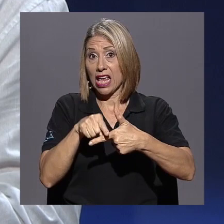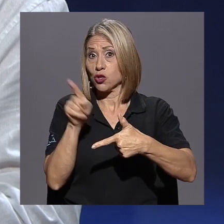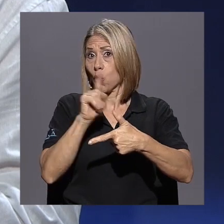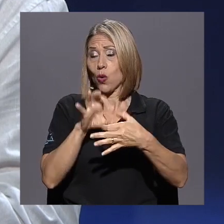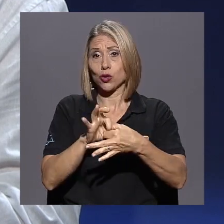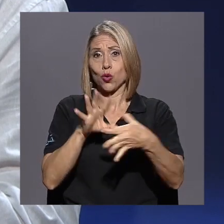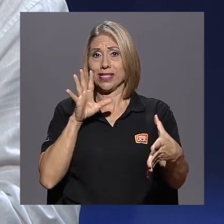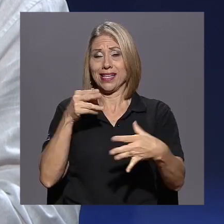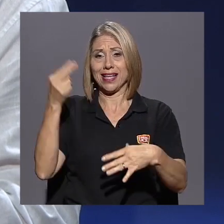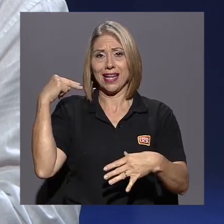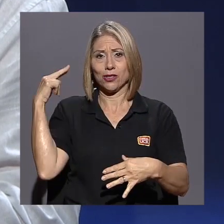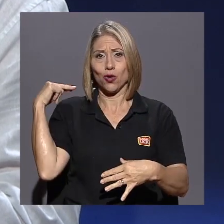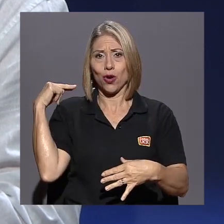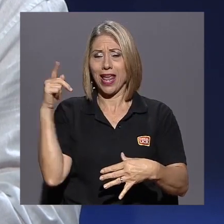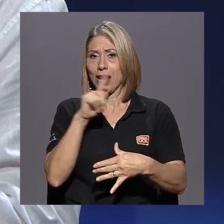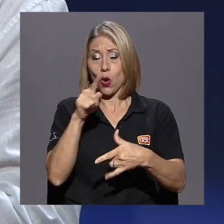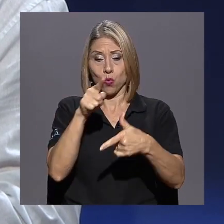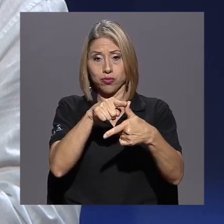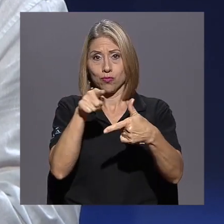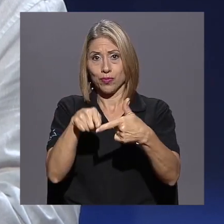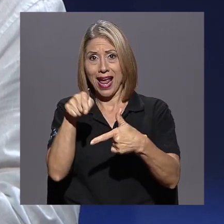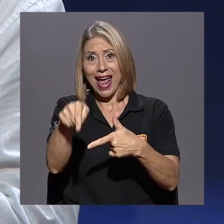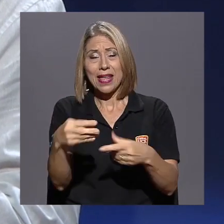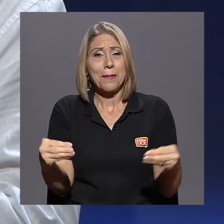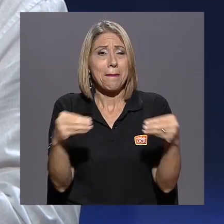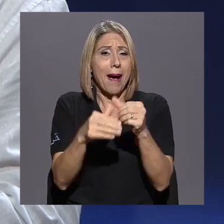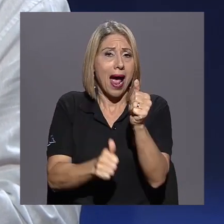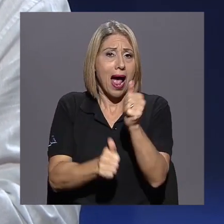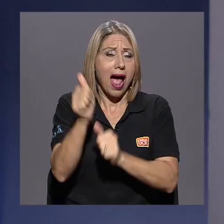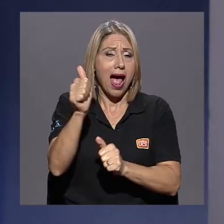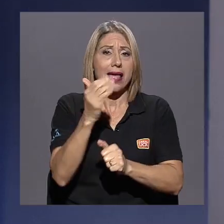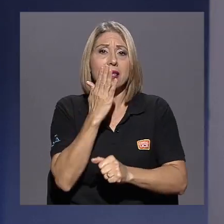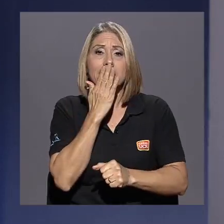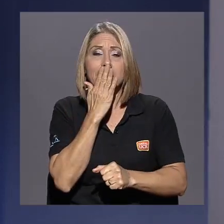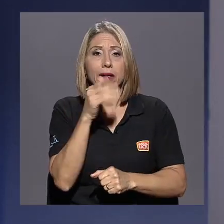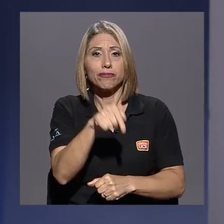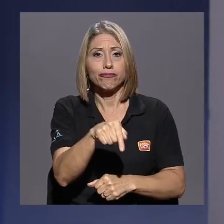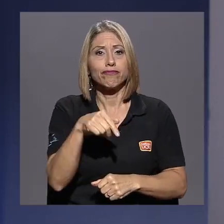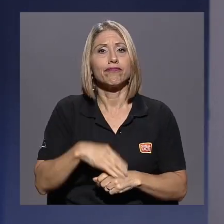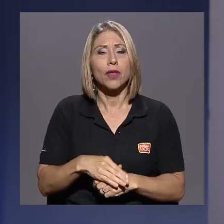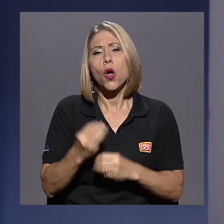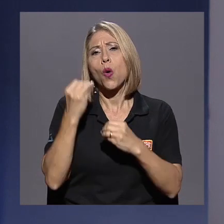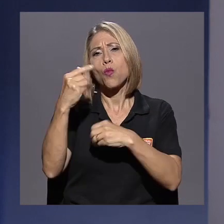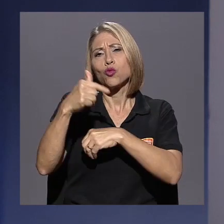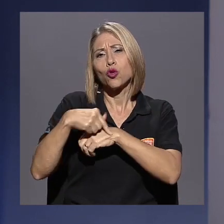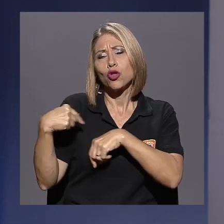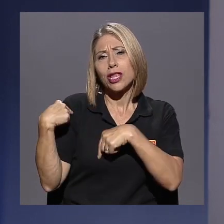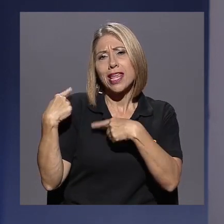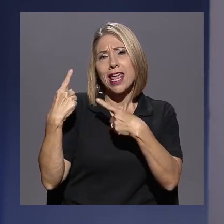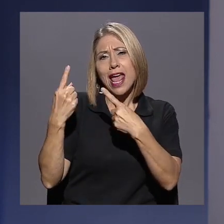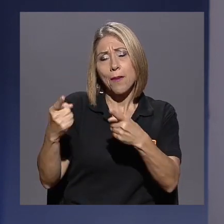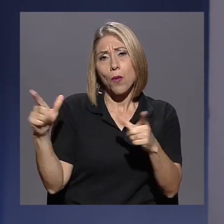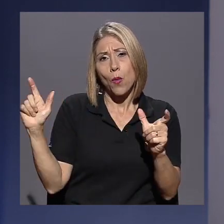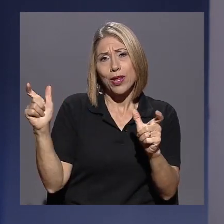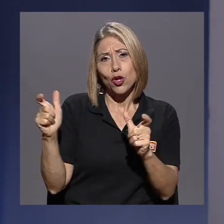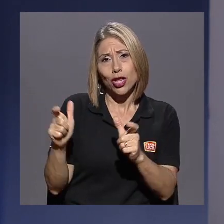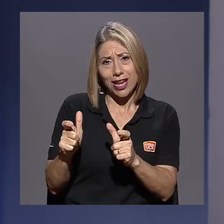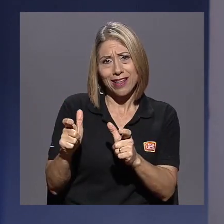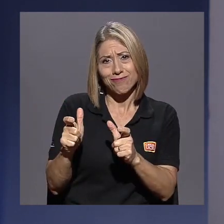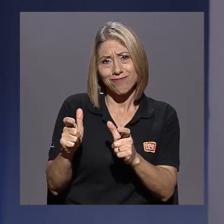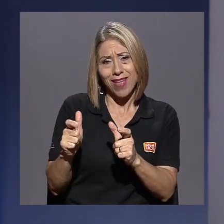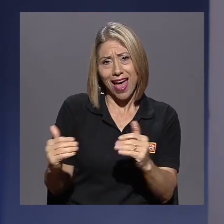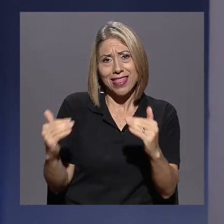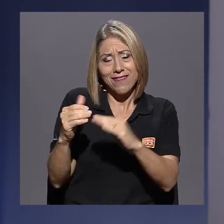historia sino porque allí hay una población indígena mayoritaria durante mucho tiempo minoritaria en sentido sociológico